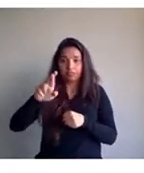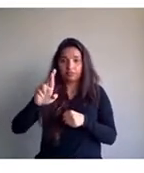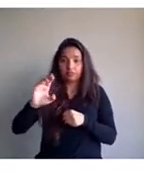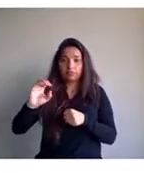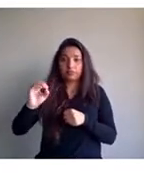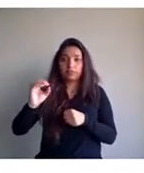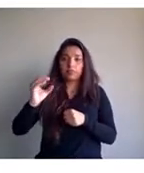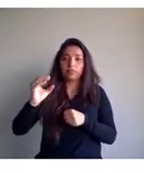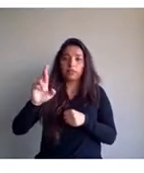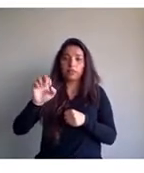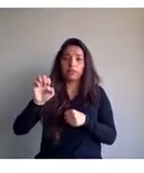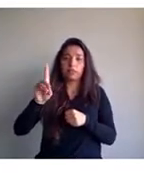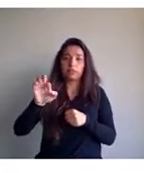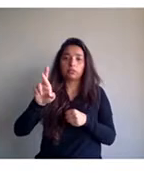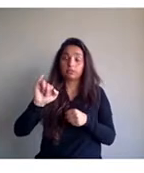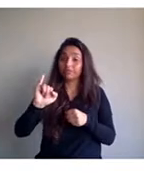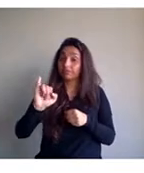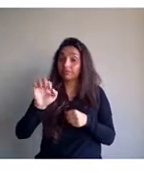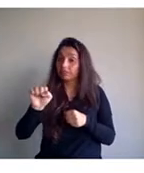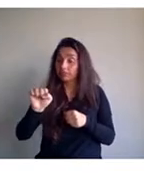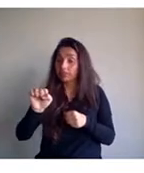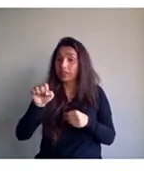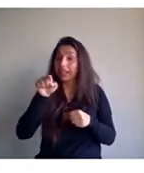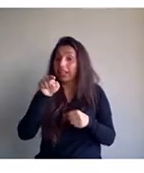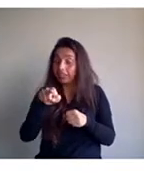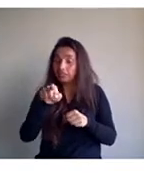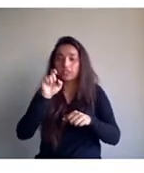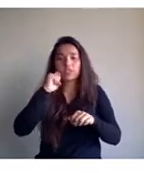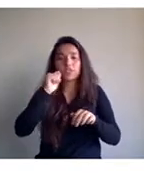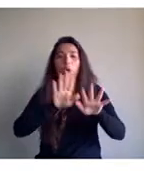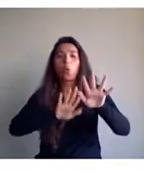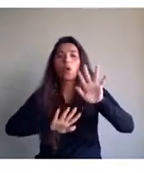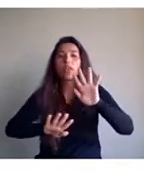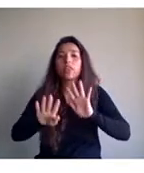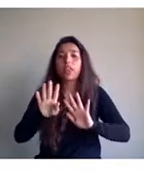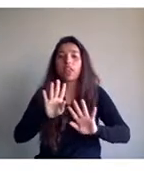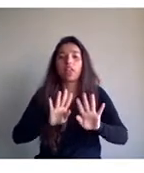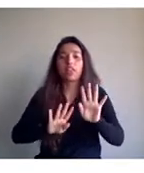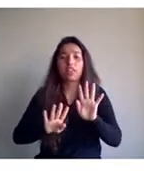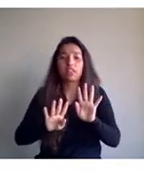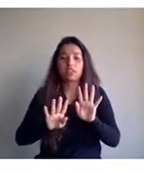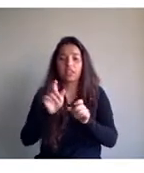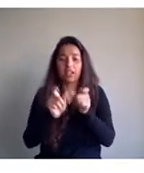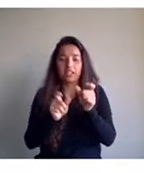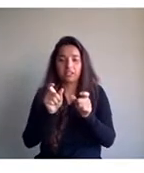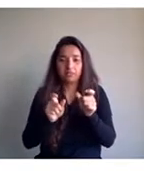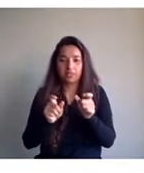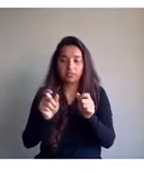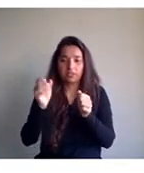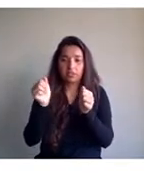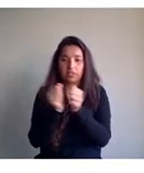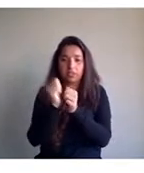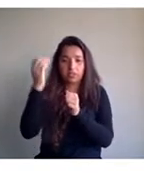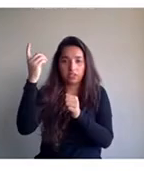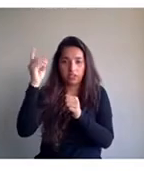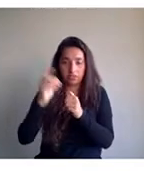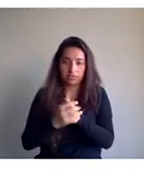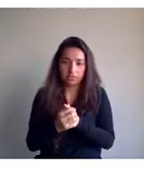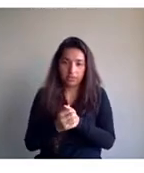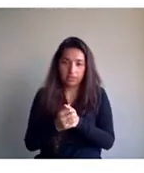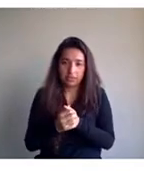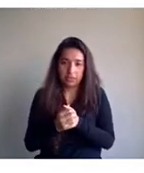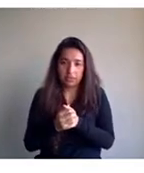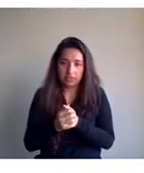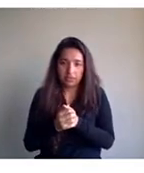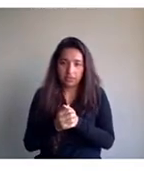en las entidades públicas para mencionarles unos números de 174 entidades de la orden que se han